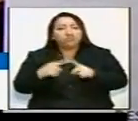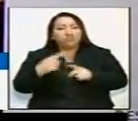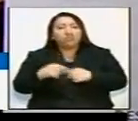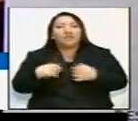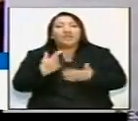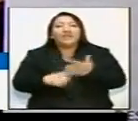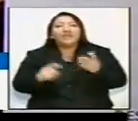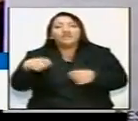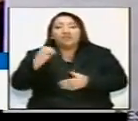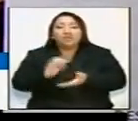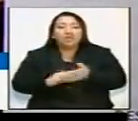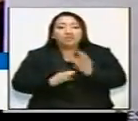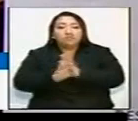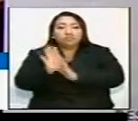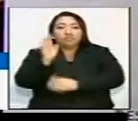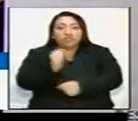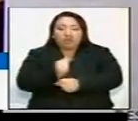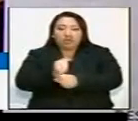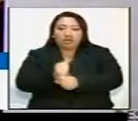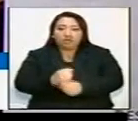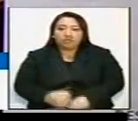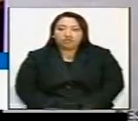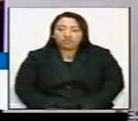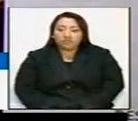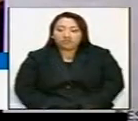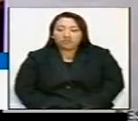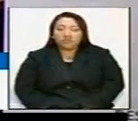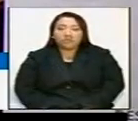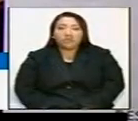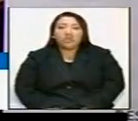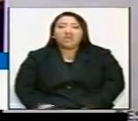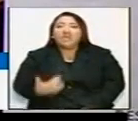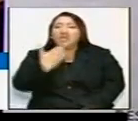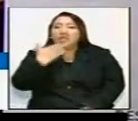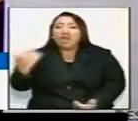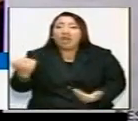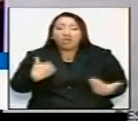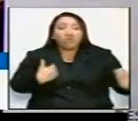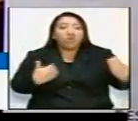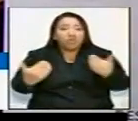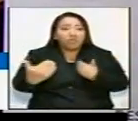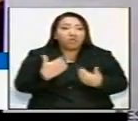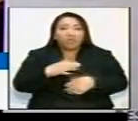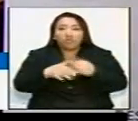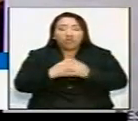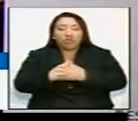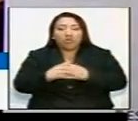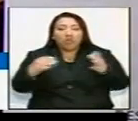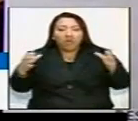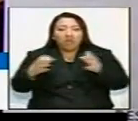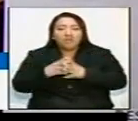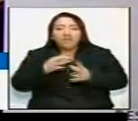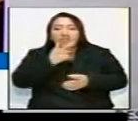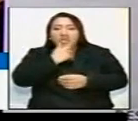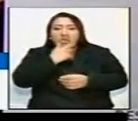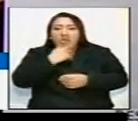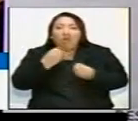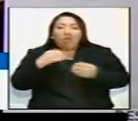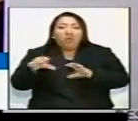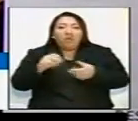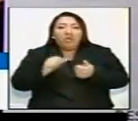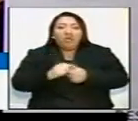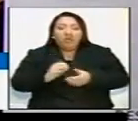la productividad. Y los impulsores de la productividad en Australia se han encontrado que son